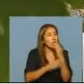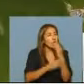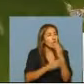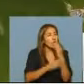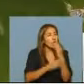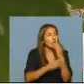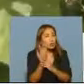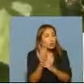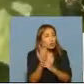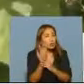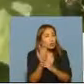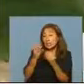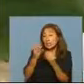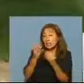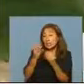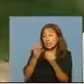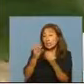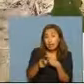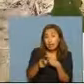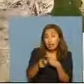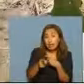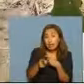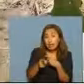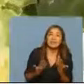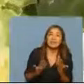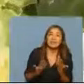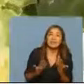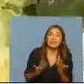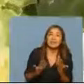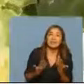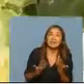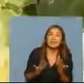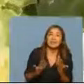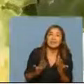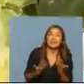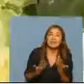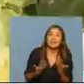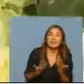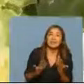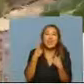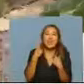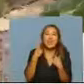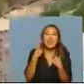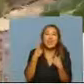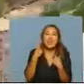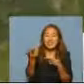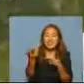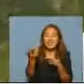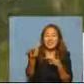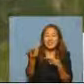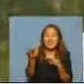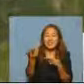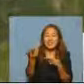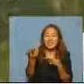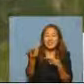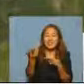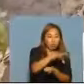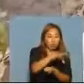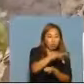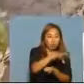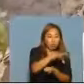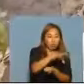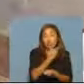Es importante, ¿no? A ver, las veces de morigerador, esto es una cuestión de negociación entre partes. Está, ¿no es cierto?